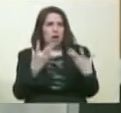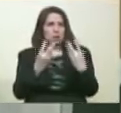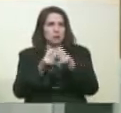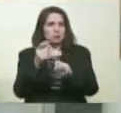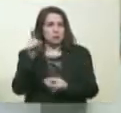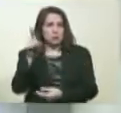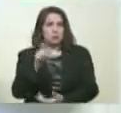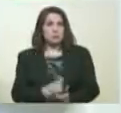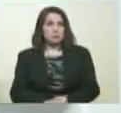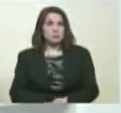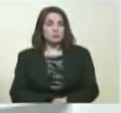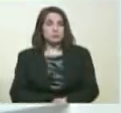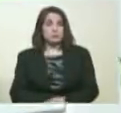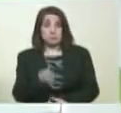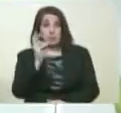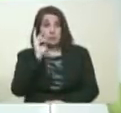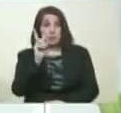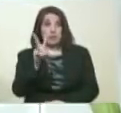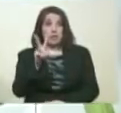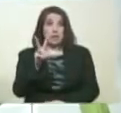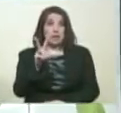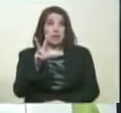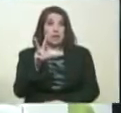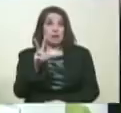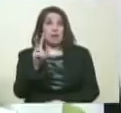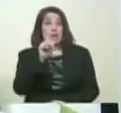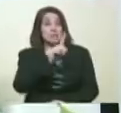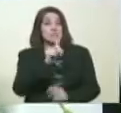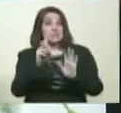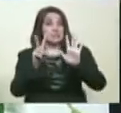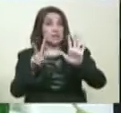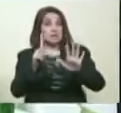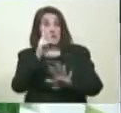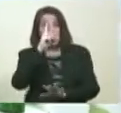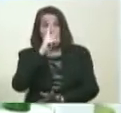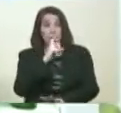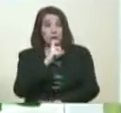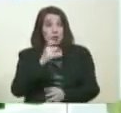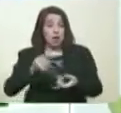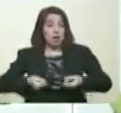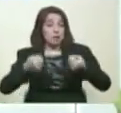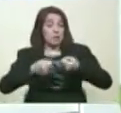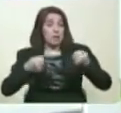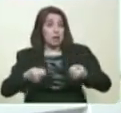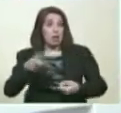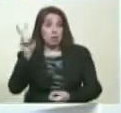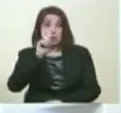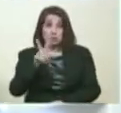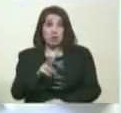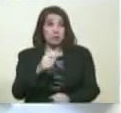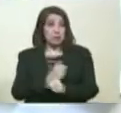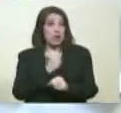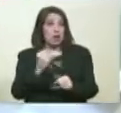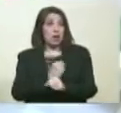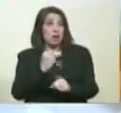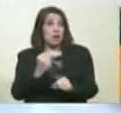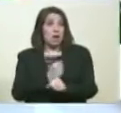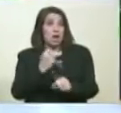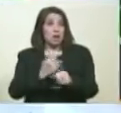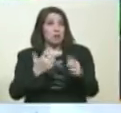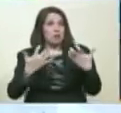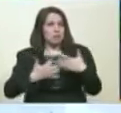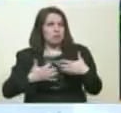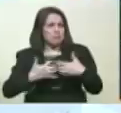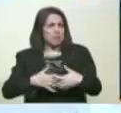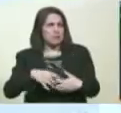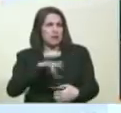Sí, bueno, mira, Larkin es una compañía que ya tiene 17 años en el mercado nacional. 17 años, correcto. Sí, trabajamos más que todo en el ramo industrial.